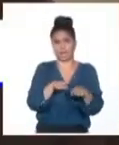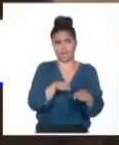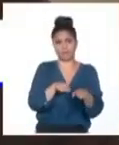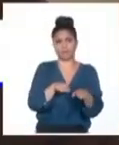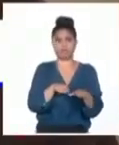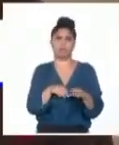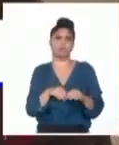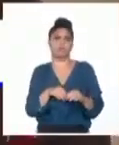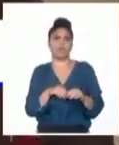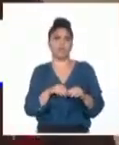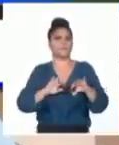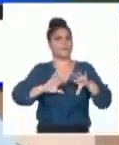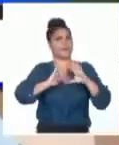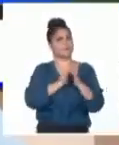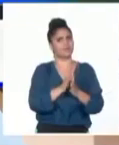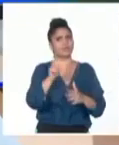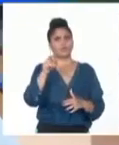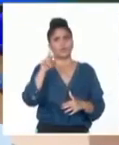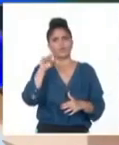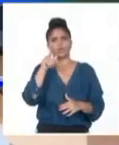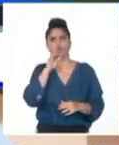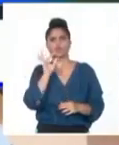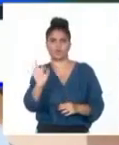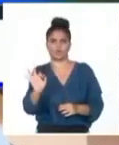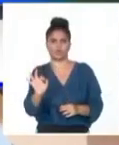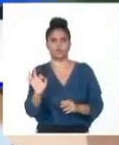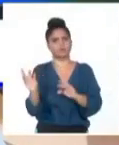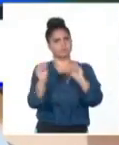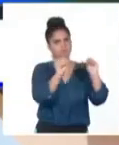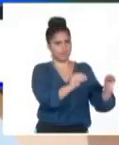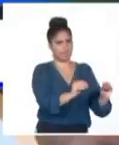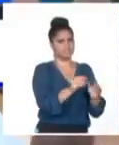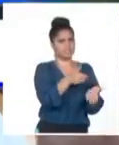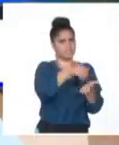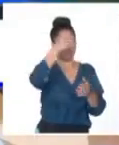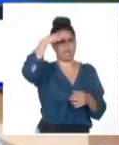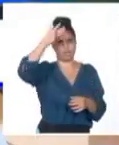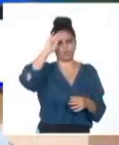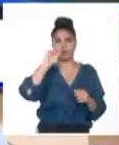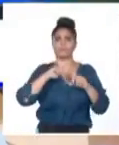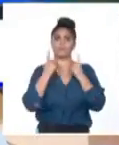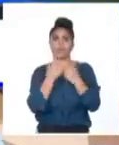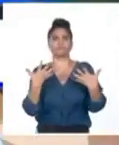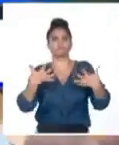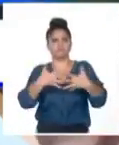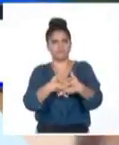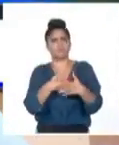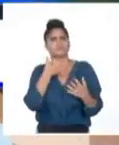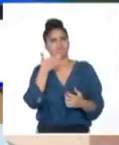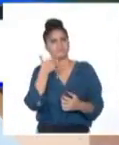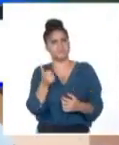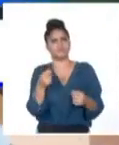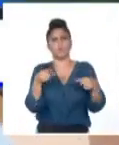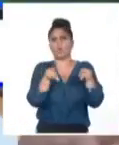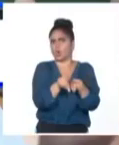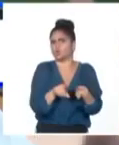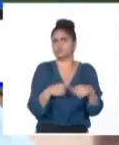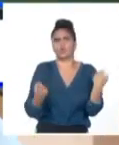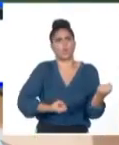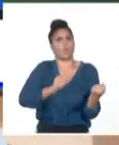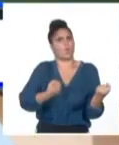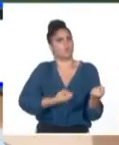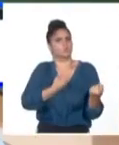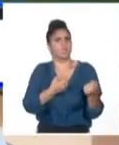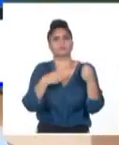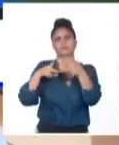para refinar todo el crudo, venga. Y estamos muy unidos y todos luchamos, tanto la parte de mantenimiento como la parte de proceso,